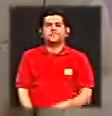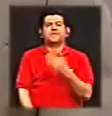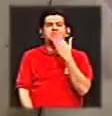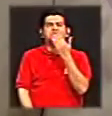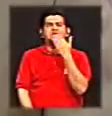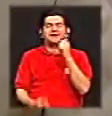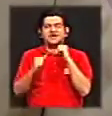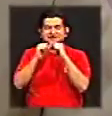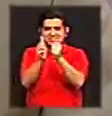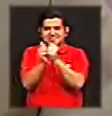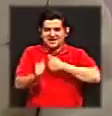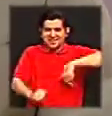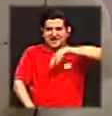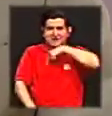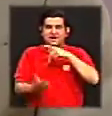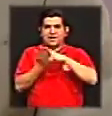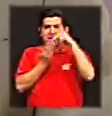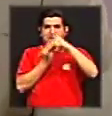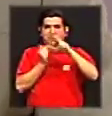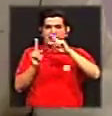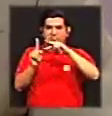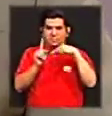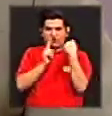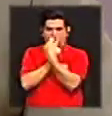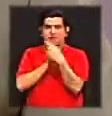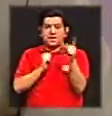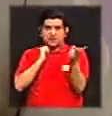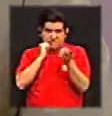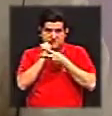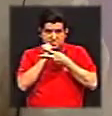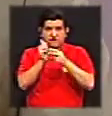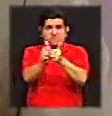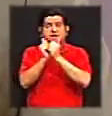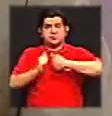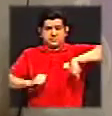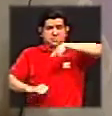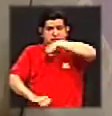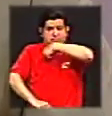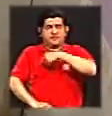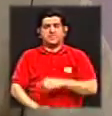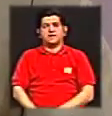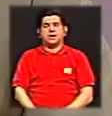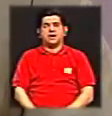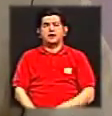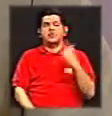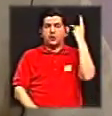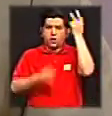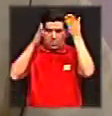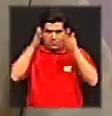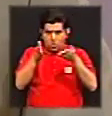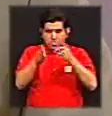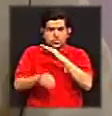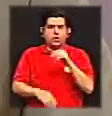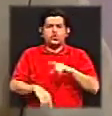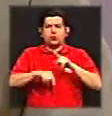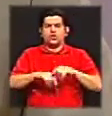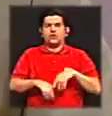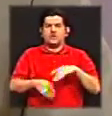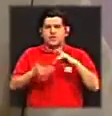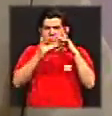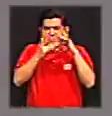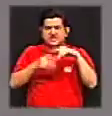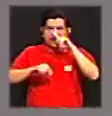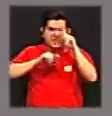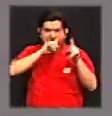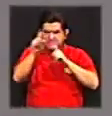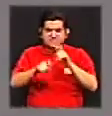Gracias por continuar con nosotros en su programa Puntos de Vista. En esta ocasión nos acompaña el politólogo y estadístico